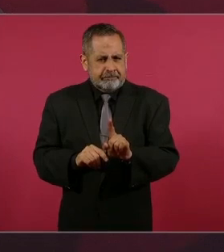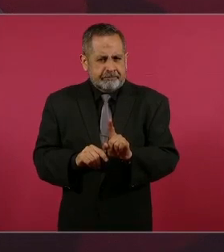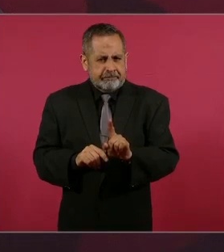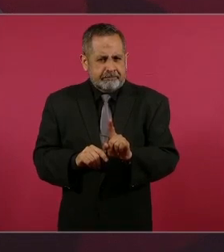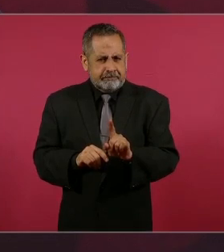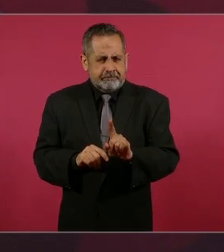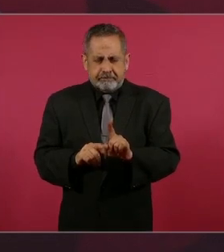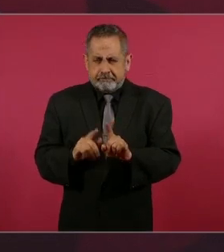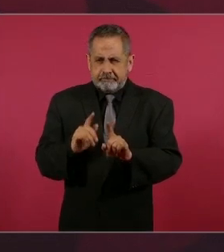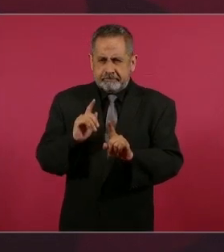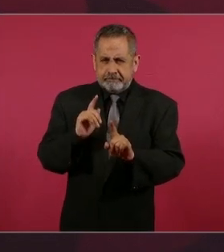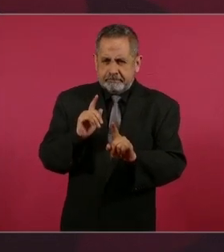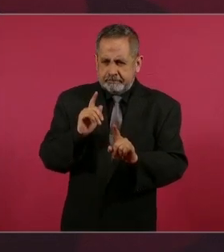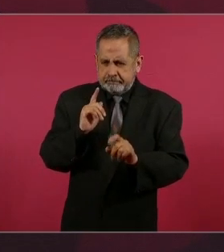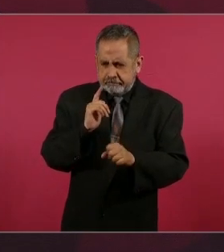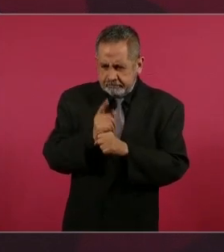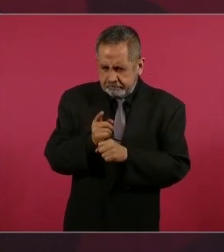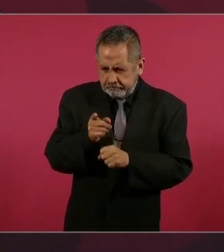se le encuentra sangre